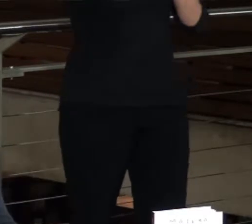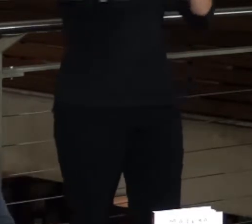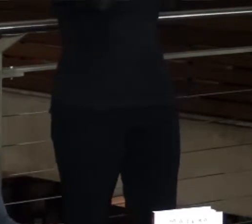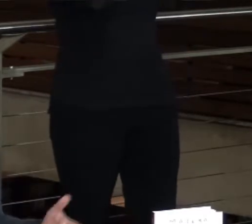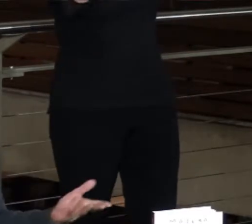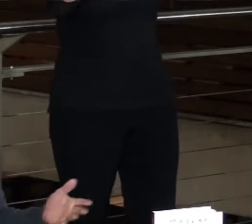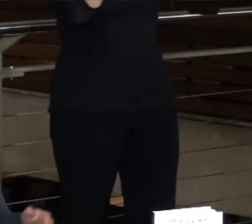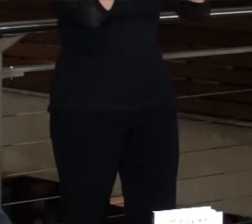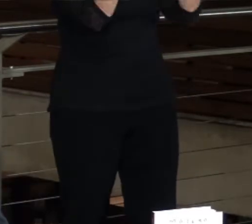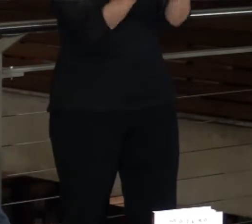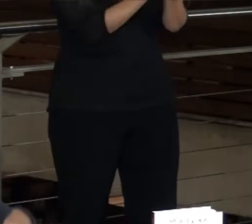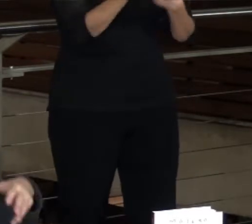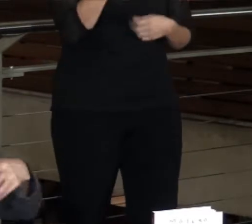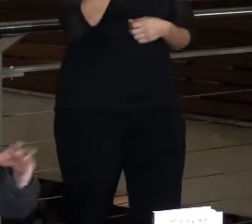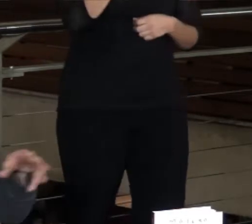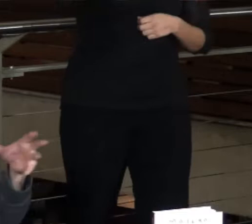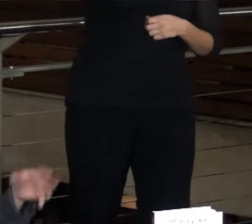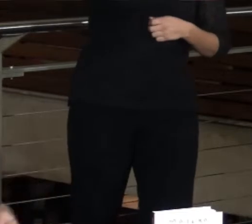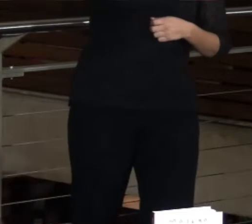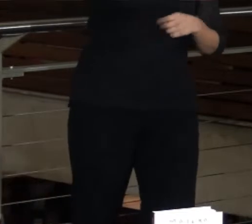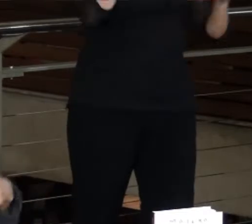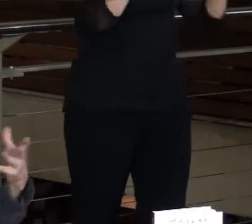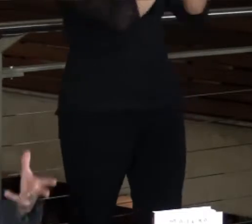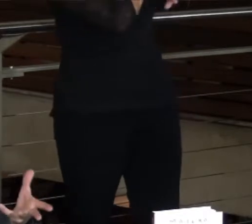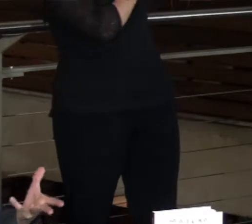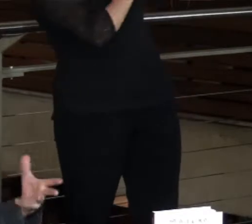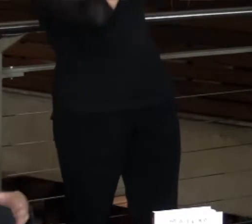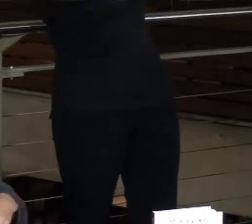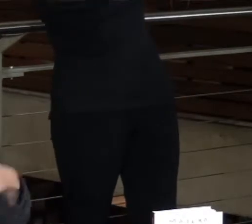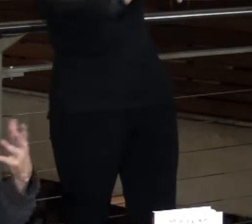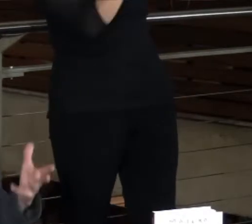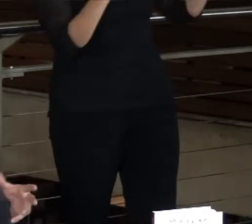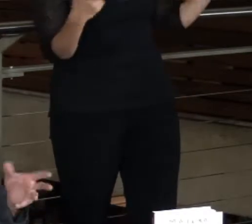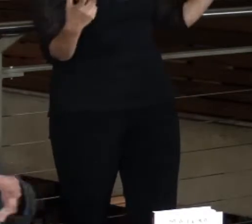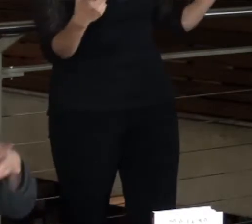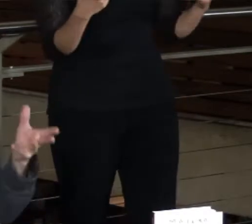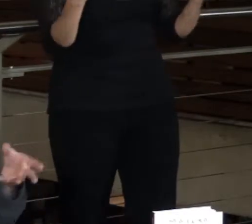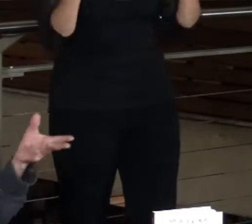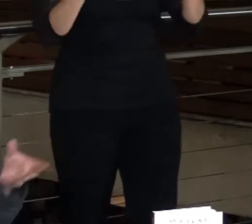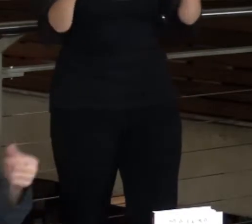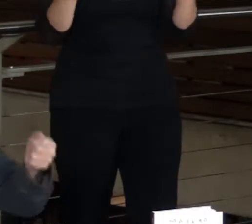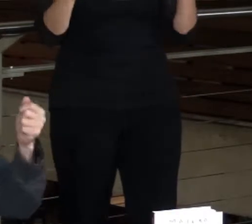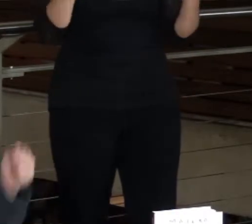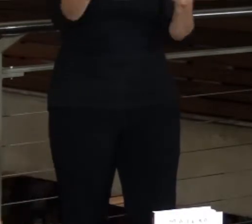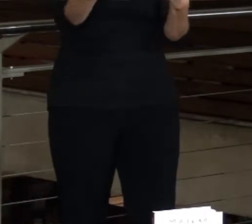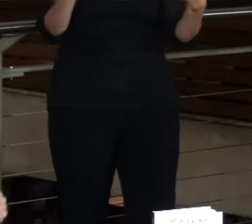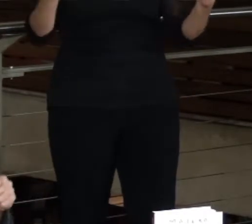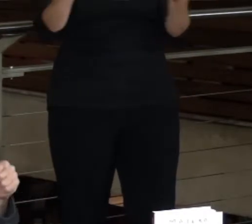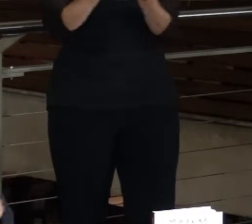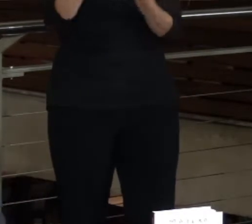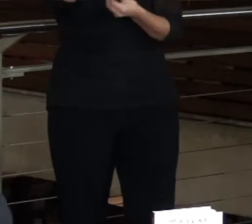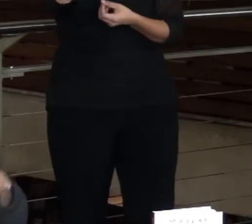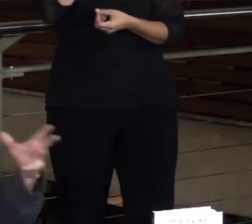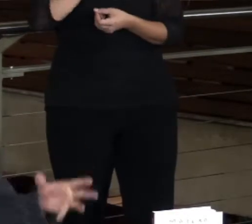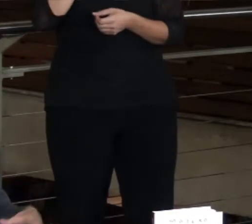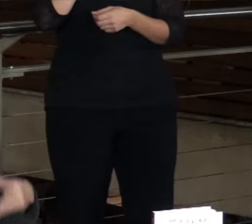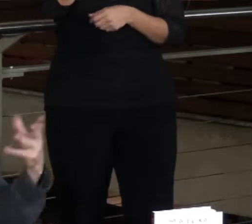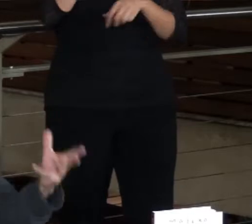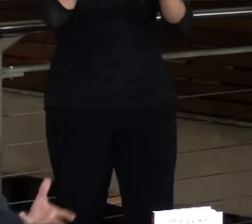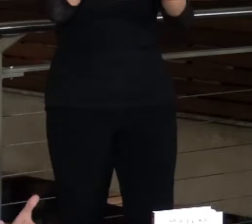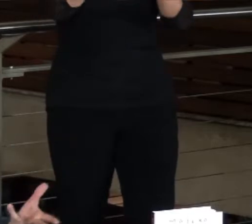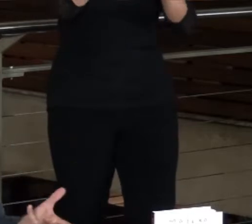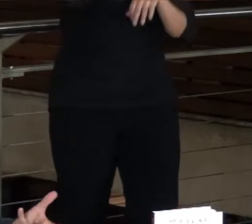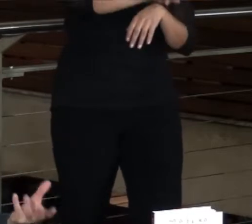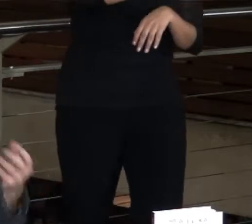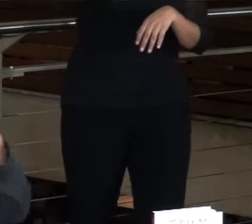y resulta que una de las chicas que trabajaba ahí que es una bióloga muy conocida por ese momento era una chica que trabajaba ahí se fue a panamá a